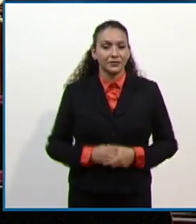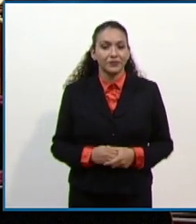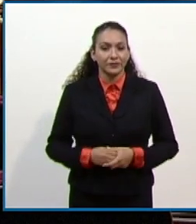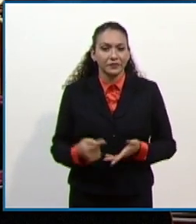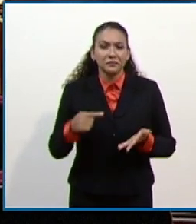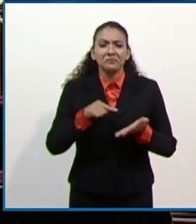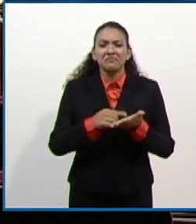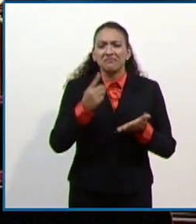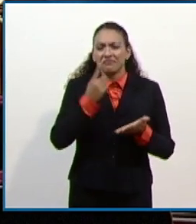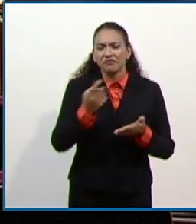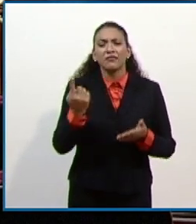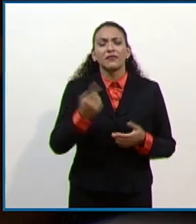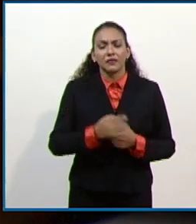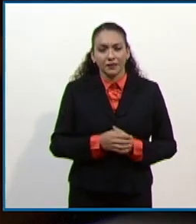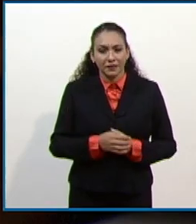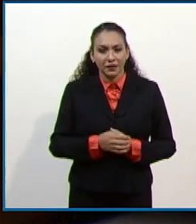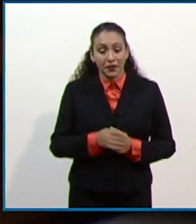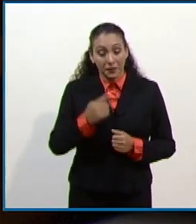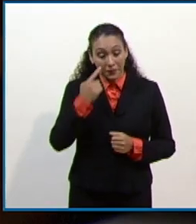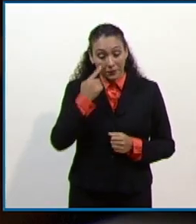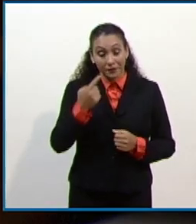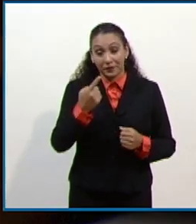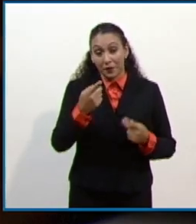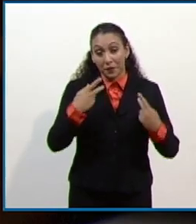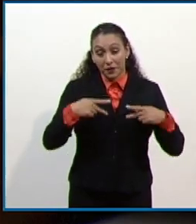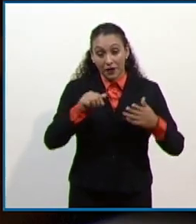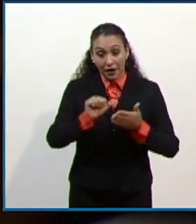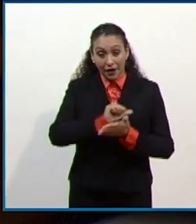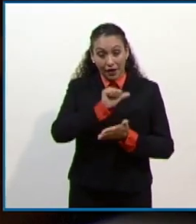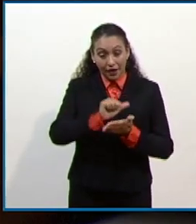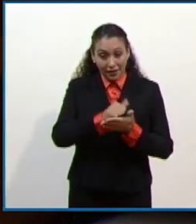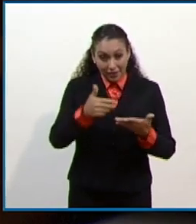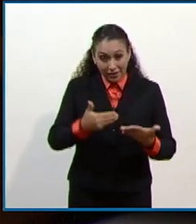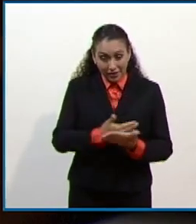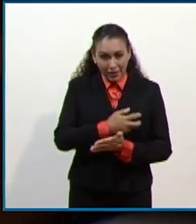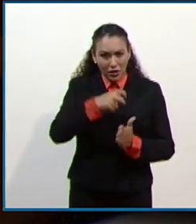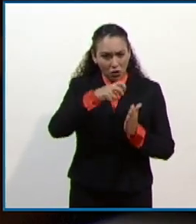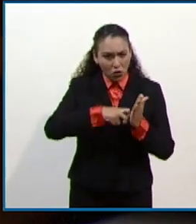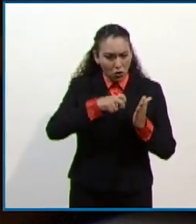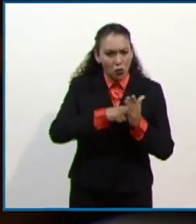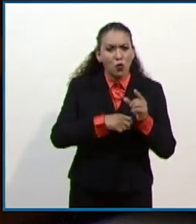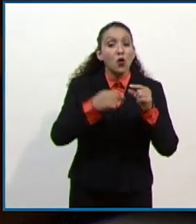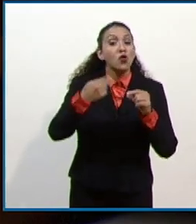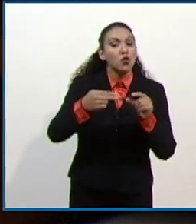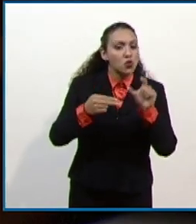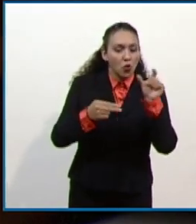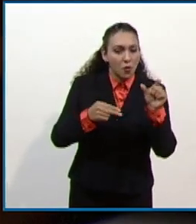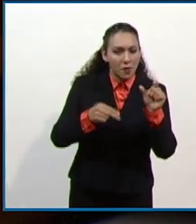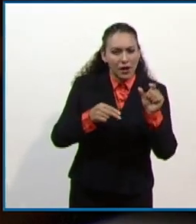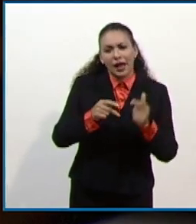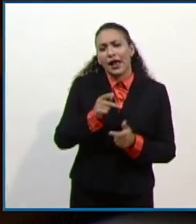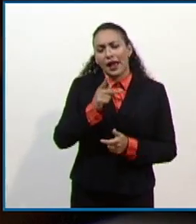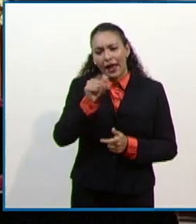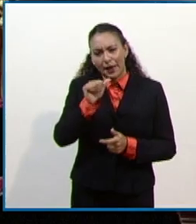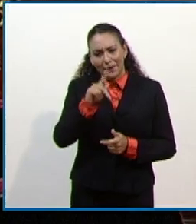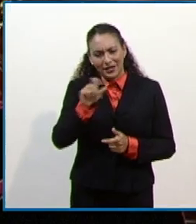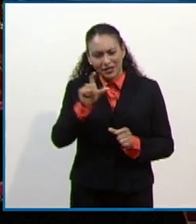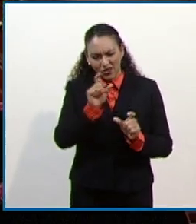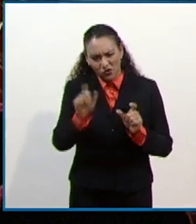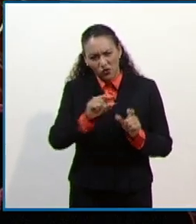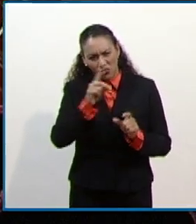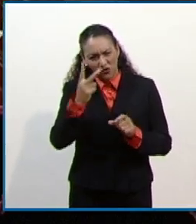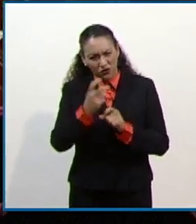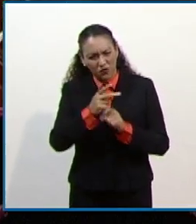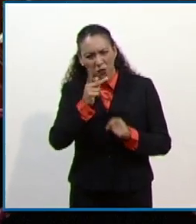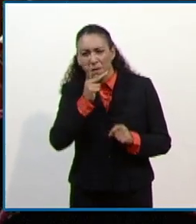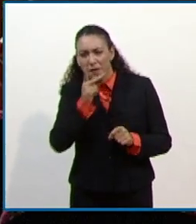preveía que el cambio de nombre en el acta de nacimiento sin modificar los apellidos por causar afrenta, fuera infamante o expusiera al